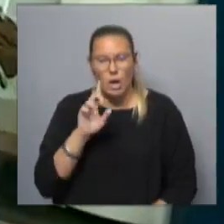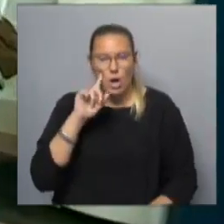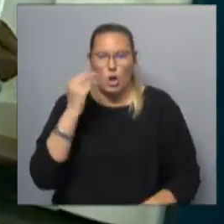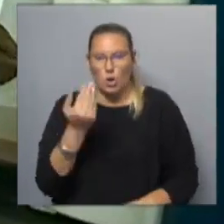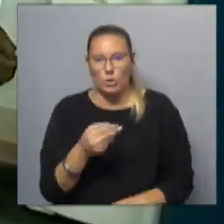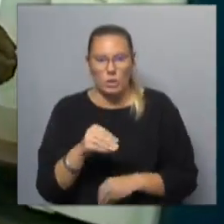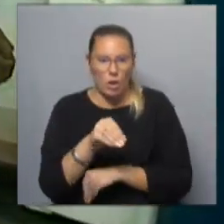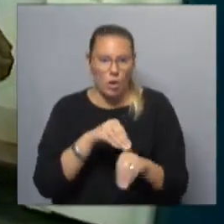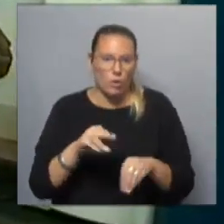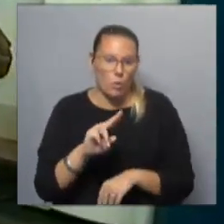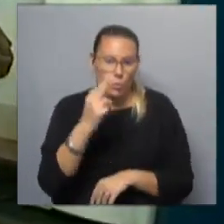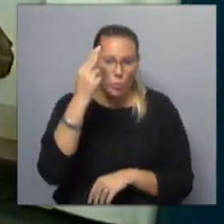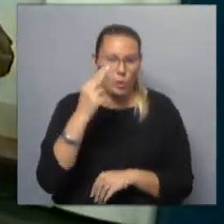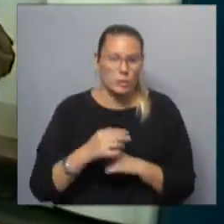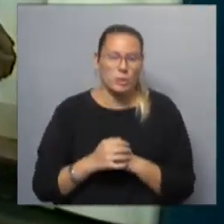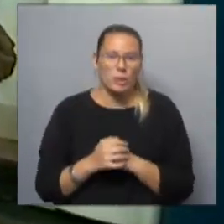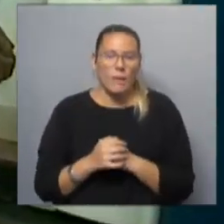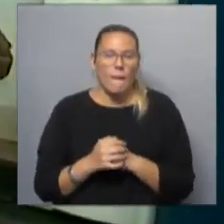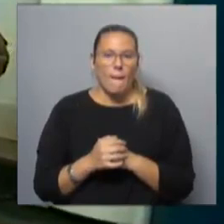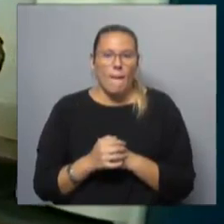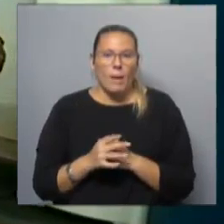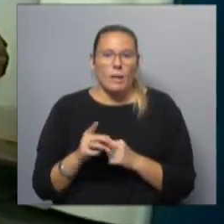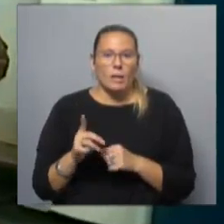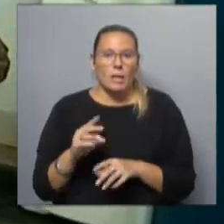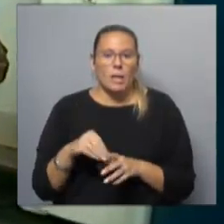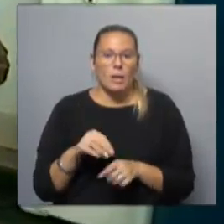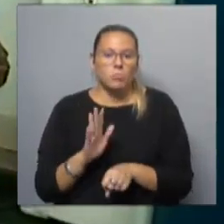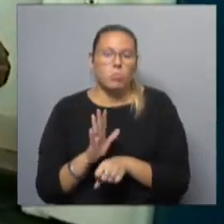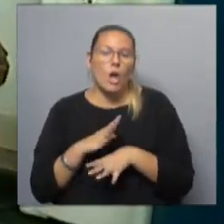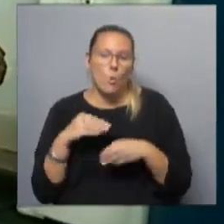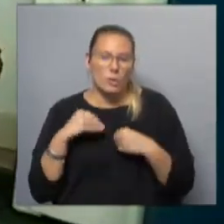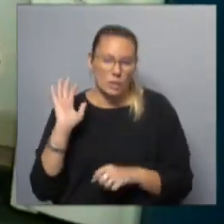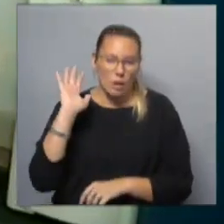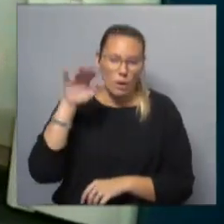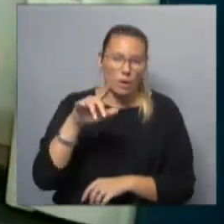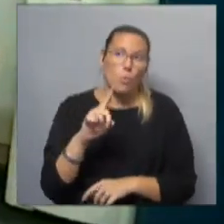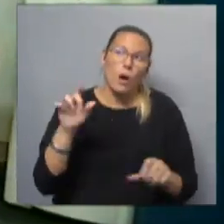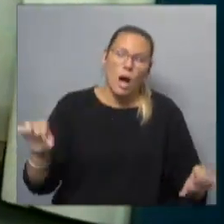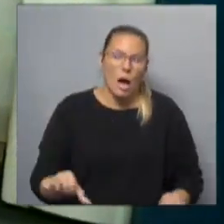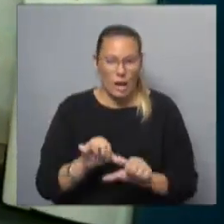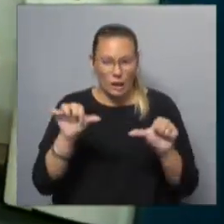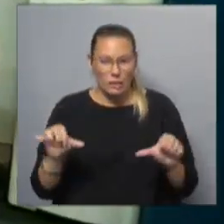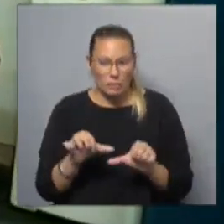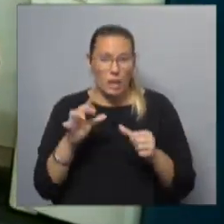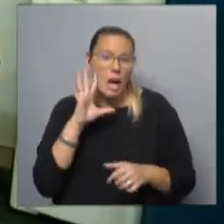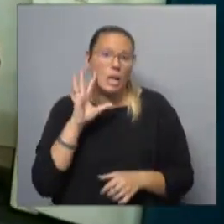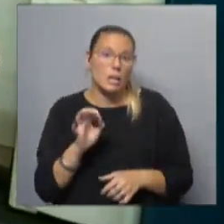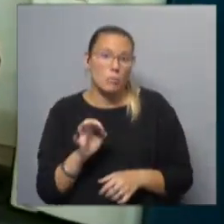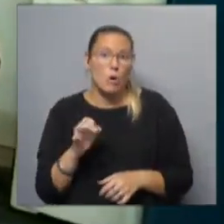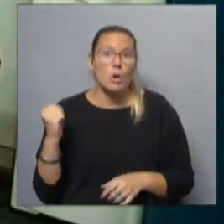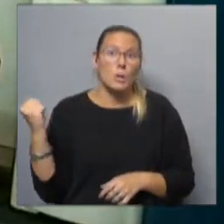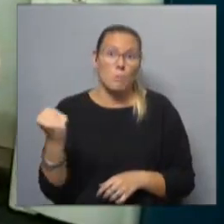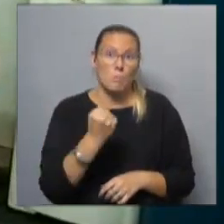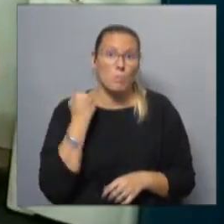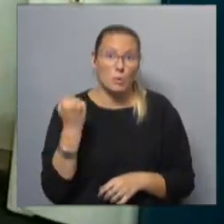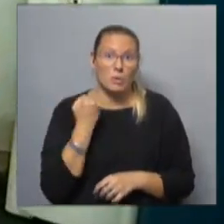ajedrez uruguayo. Y dentro del marco de lo que es la escuelita de básquetbol, una de las actividades que nos parece sumamente